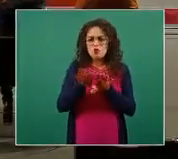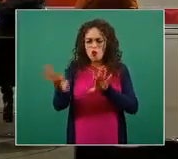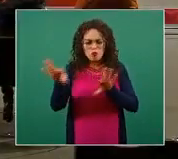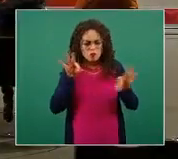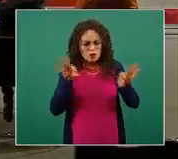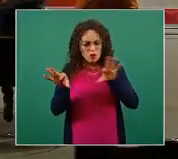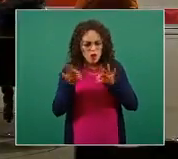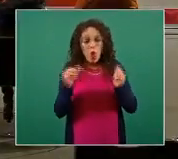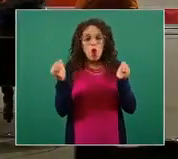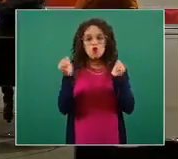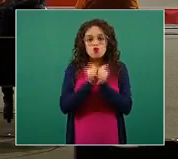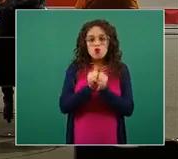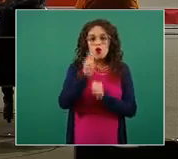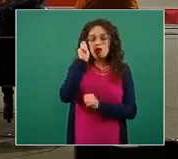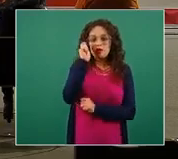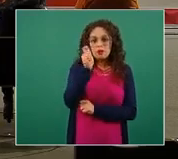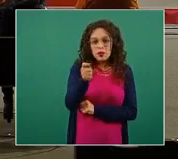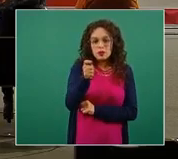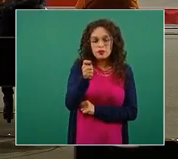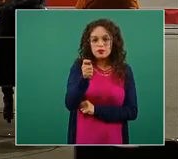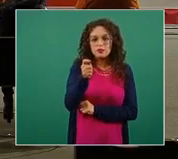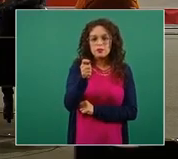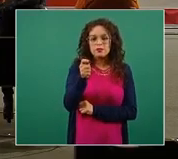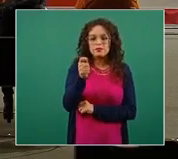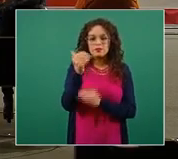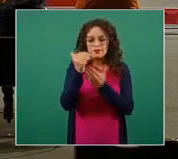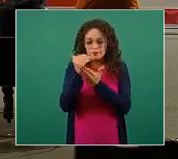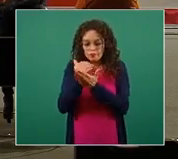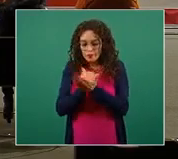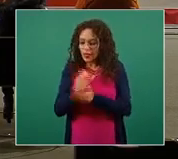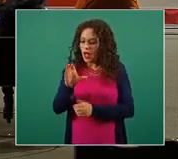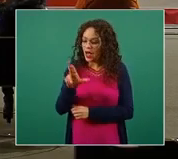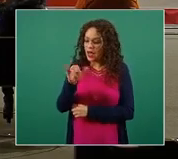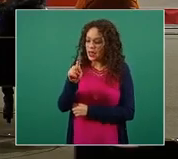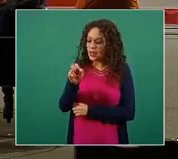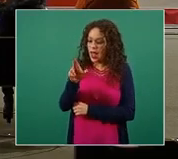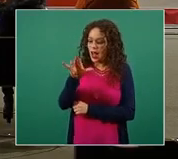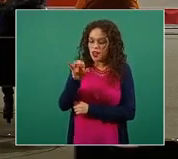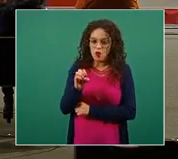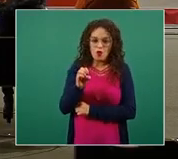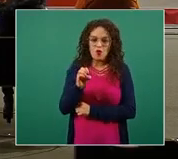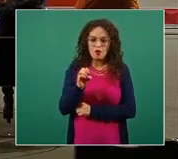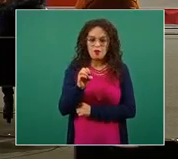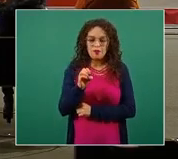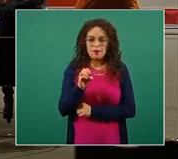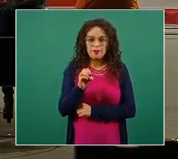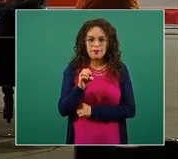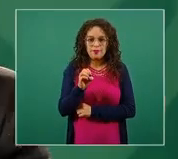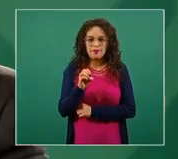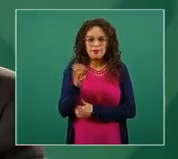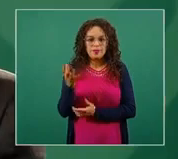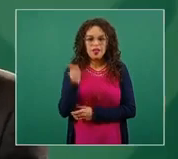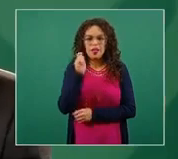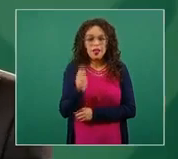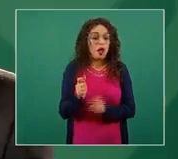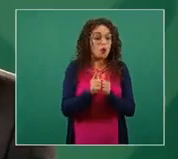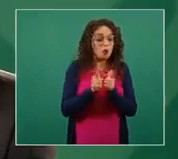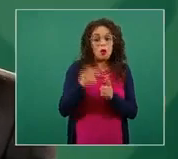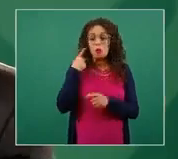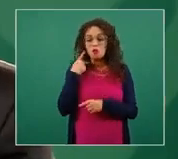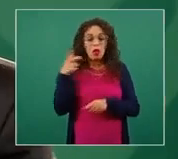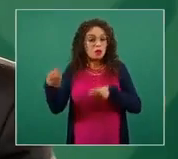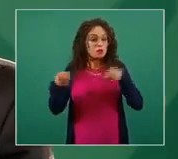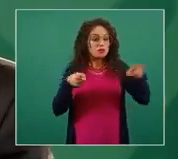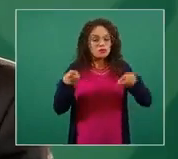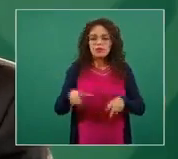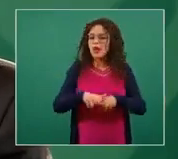claro, no hay ningún criterio político aquí, no es que porque hay un estado lo gobierna cierto partido y al otro la otro y eso no tiene absolutamente nada que